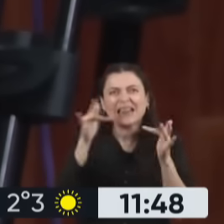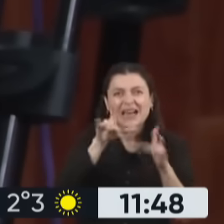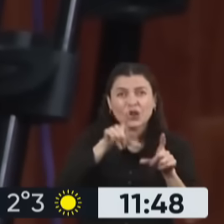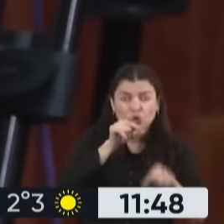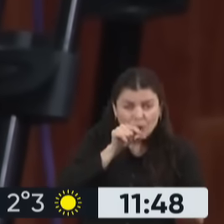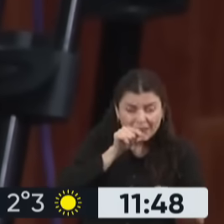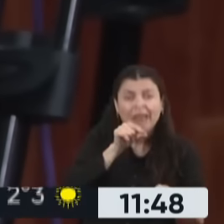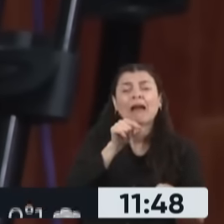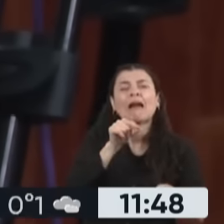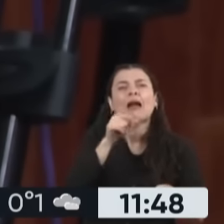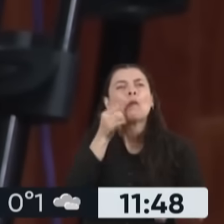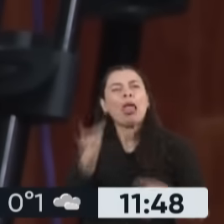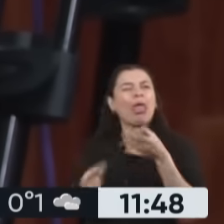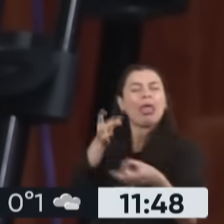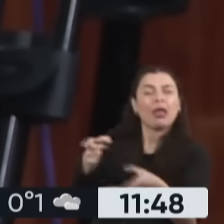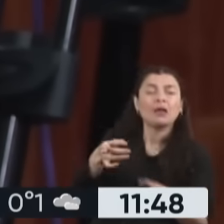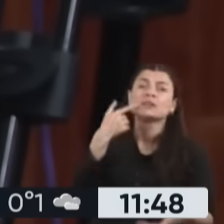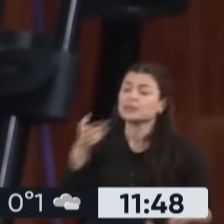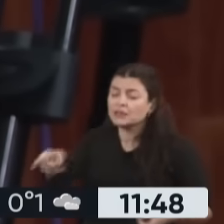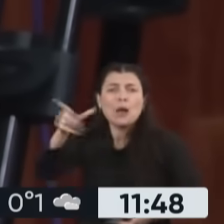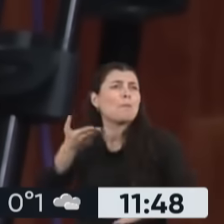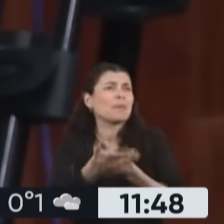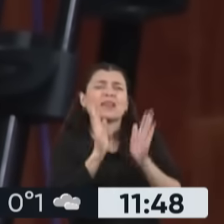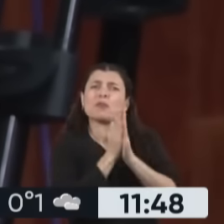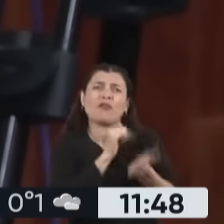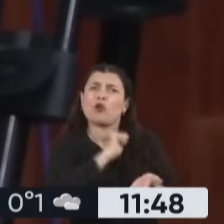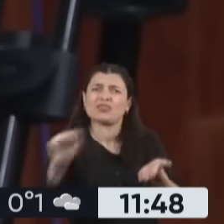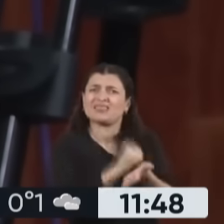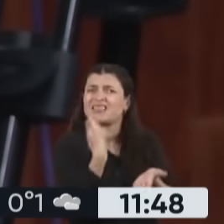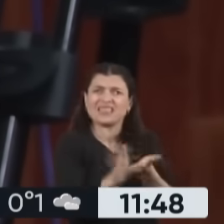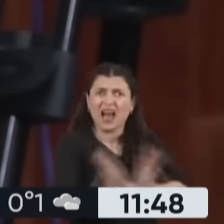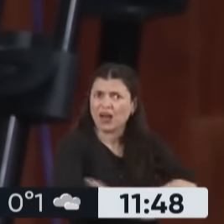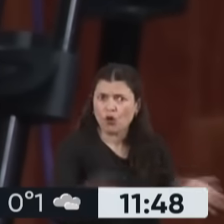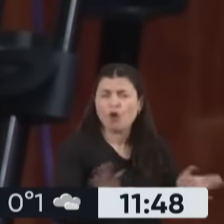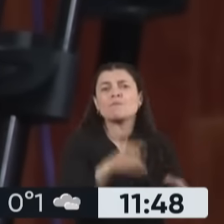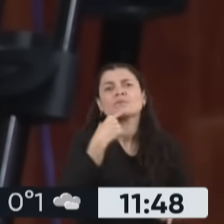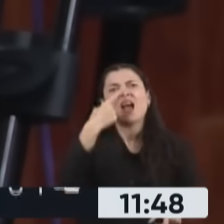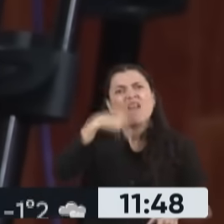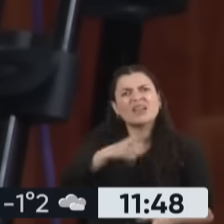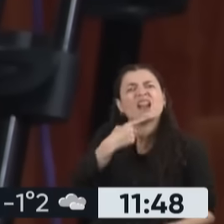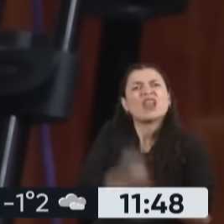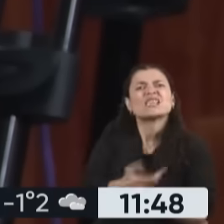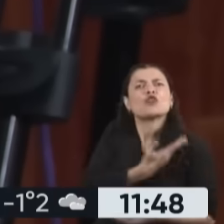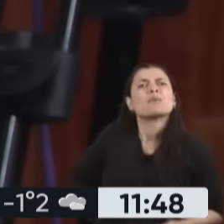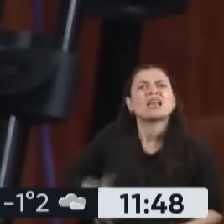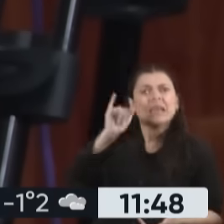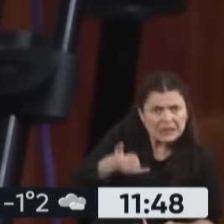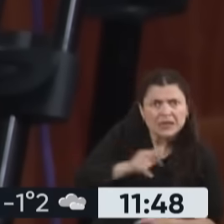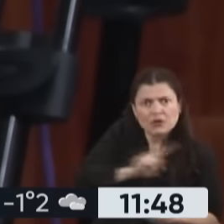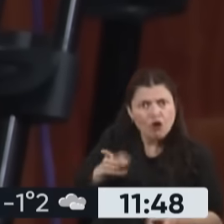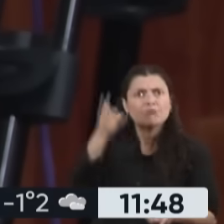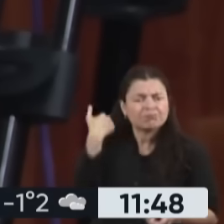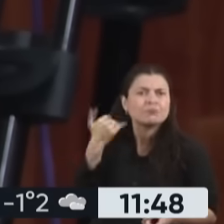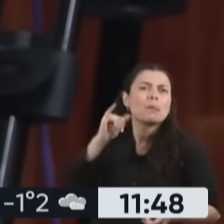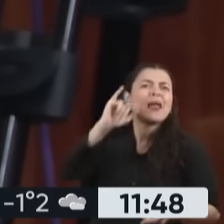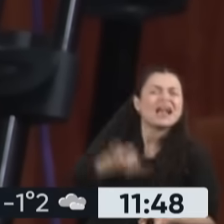el presidente, si Milei va a borrar esa publicación donde ataca a Ian Moche, o si va a apelar esta decisión que tomó la familia del niño. Y por último te quería